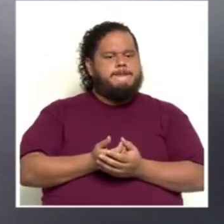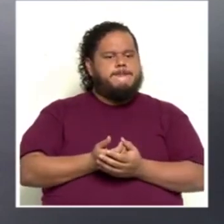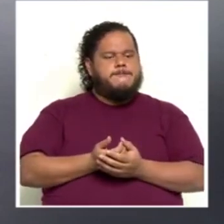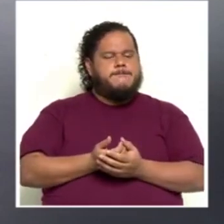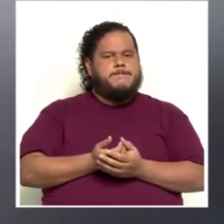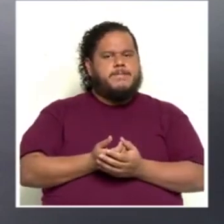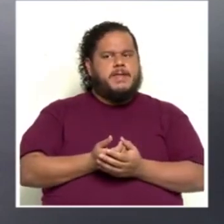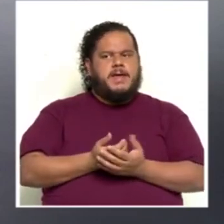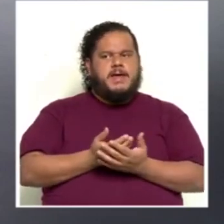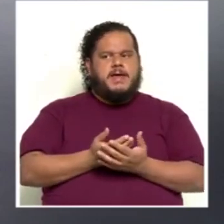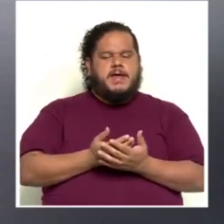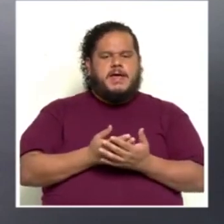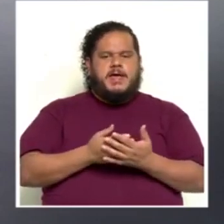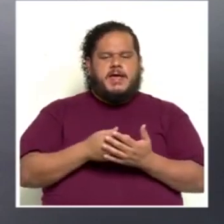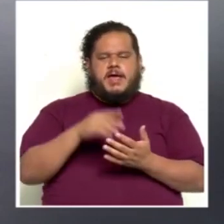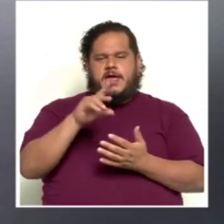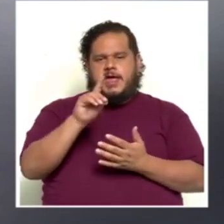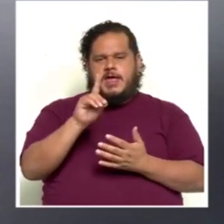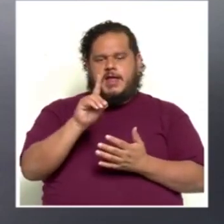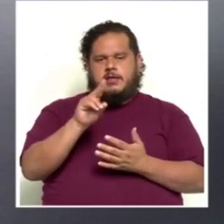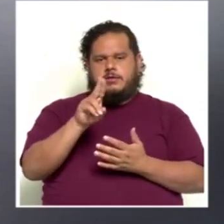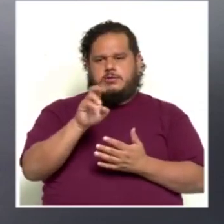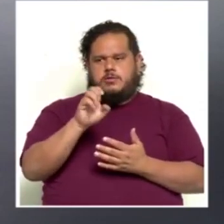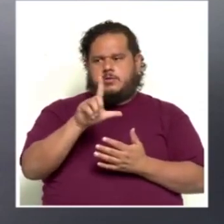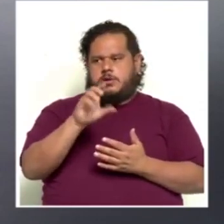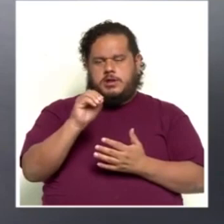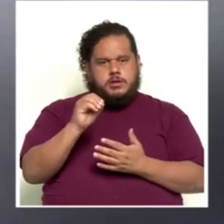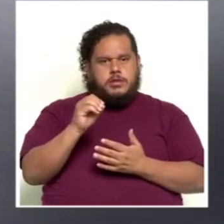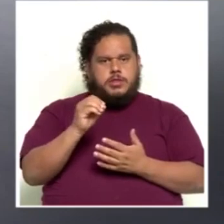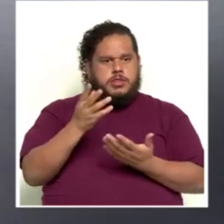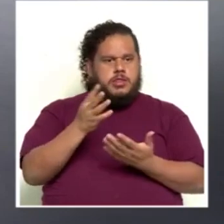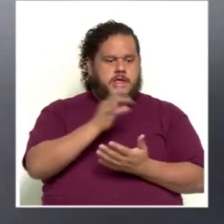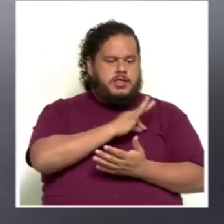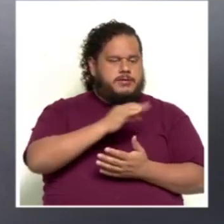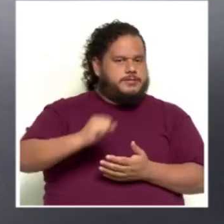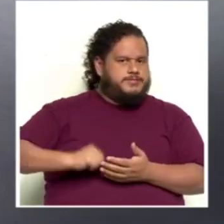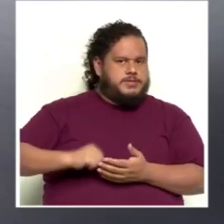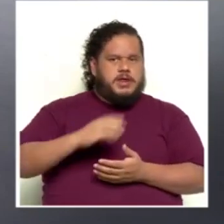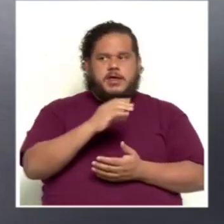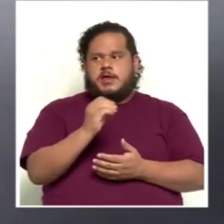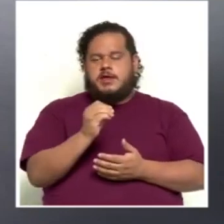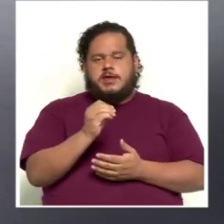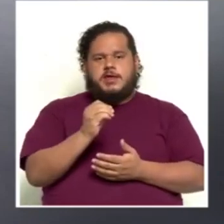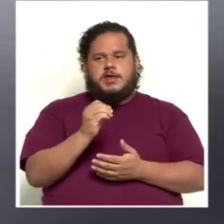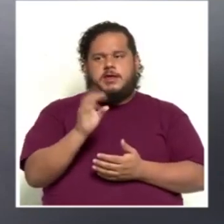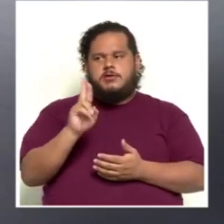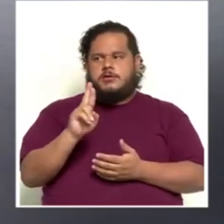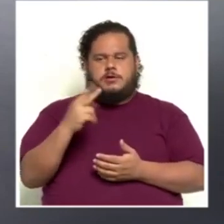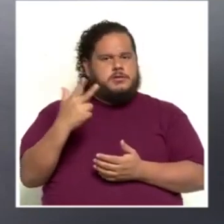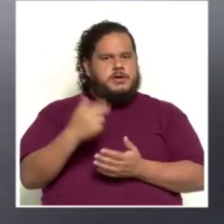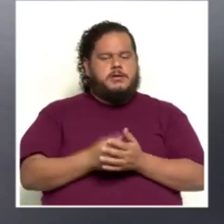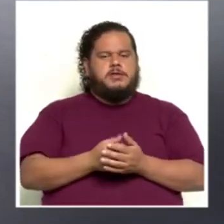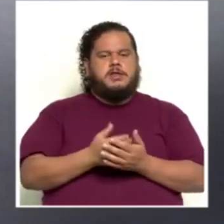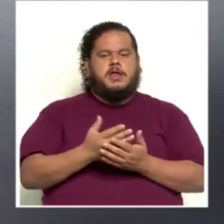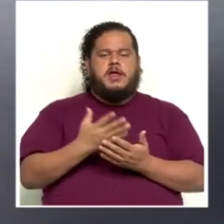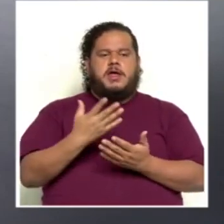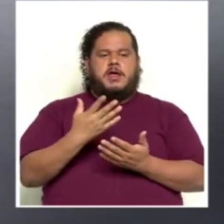el duelo durante algunos minutos entre Fabricio Alvarado y Rodrigo Chávez, un duelo que